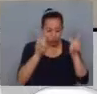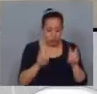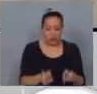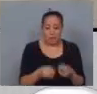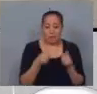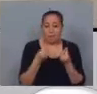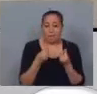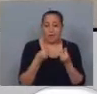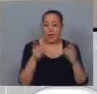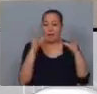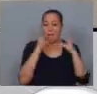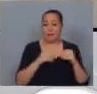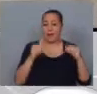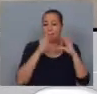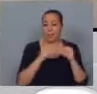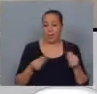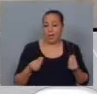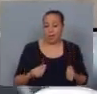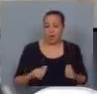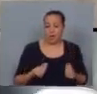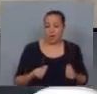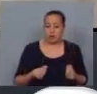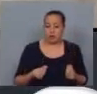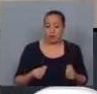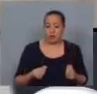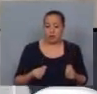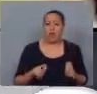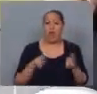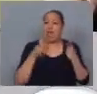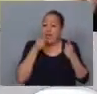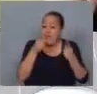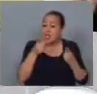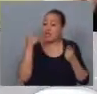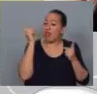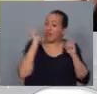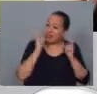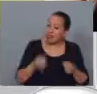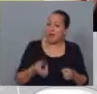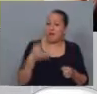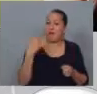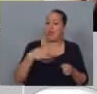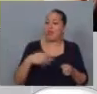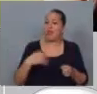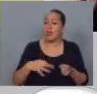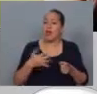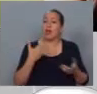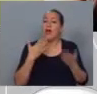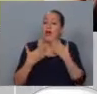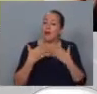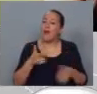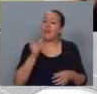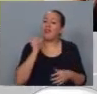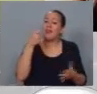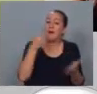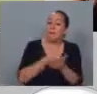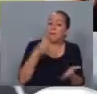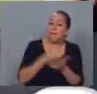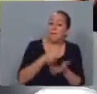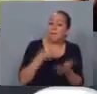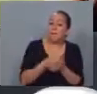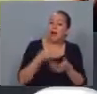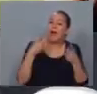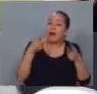ocuparse eso está mucha plata atención deberíamos de hablar quién paga justamente todos esos recursos